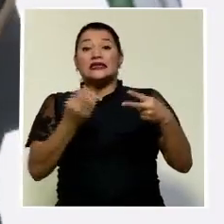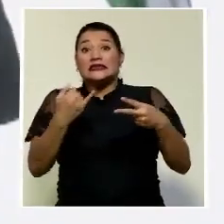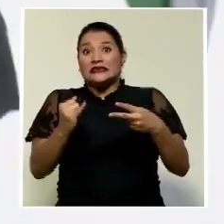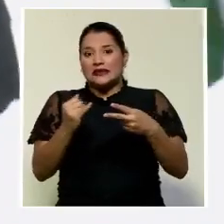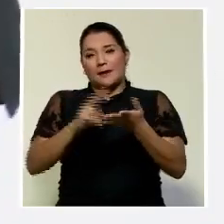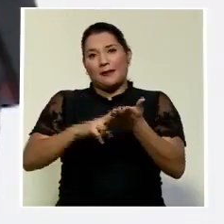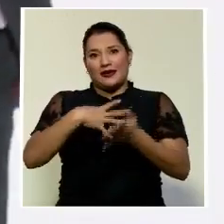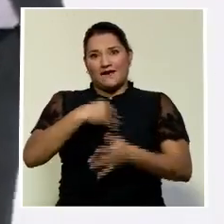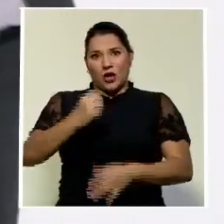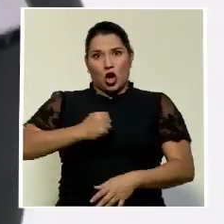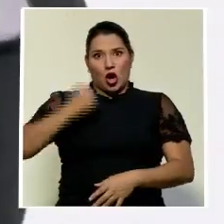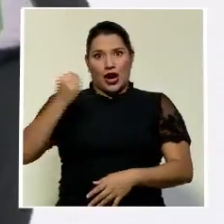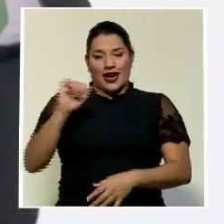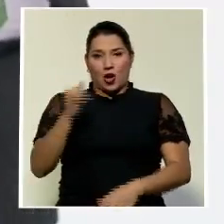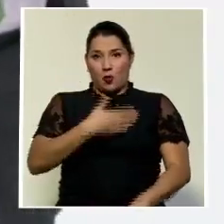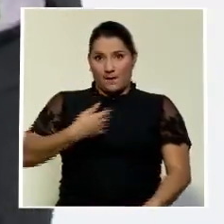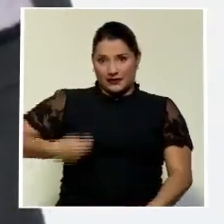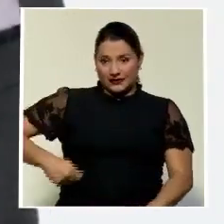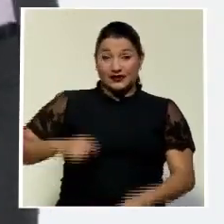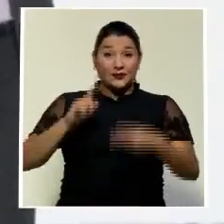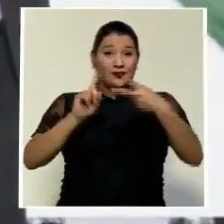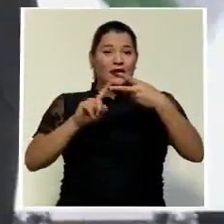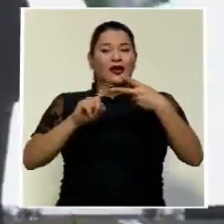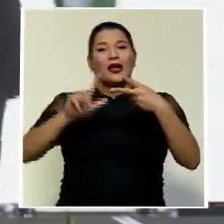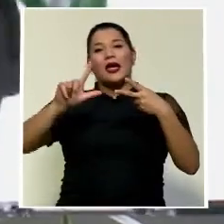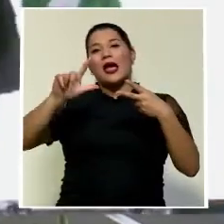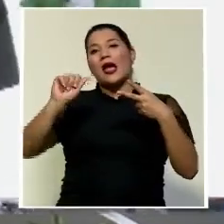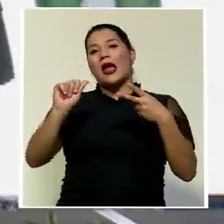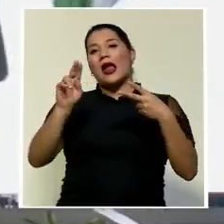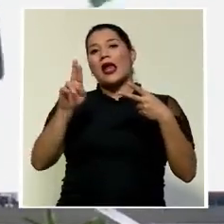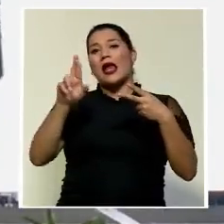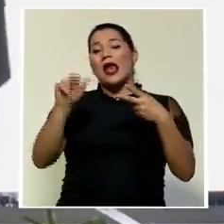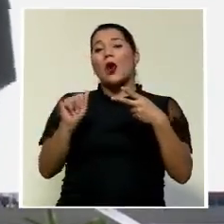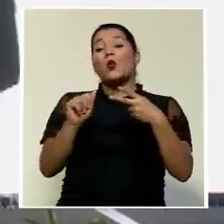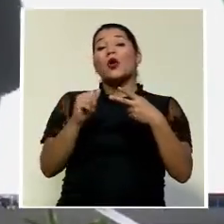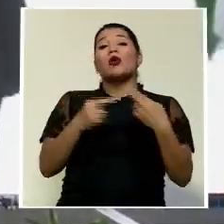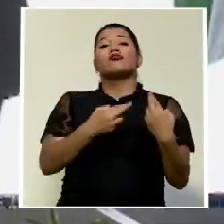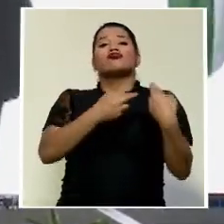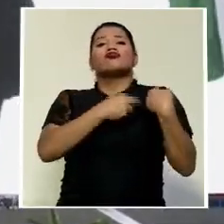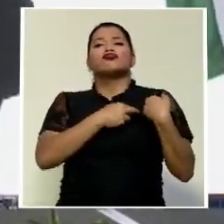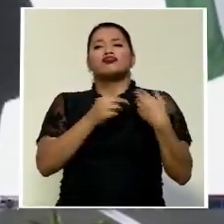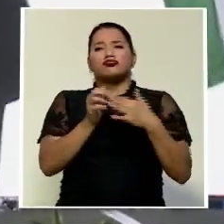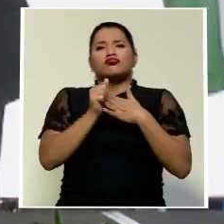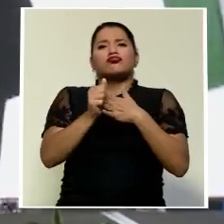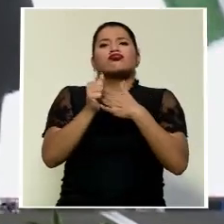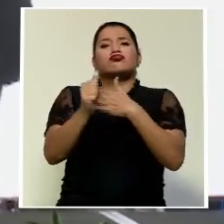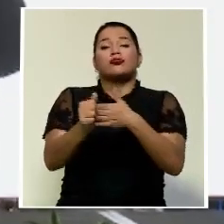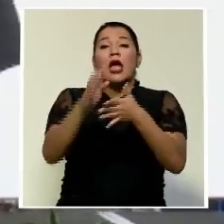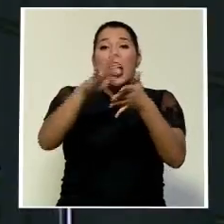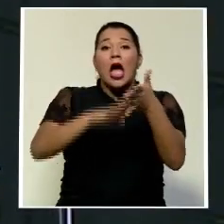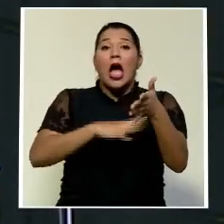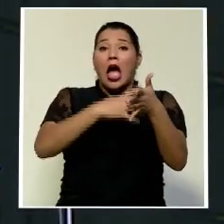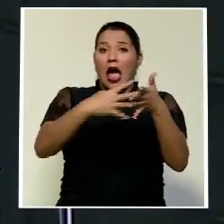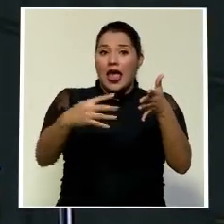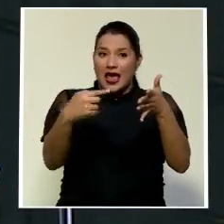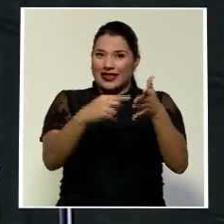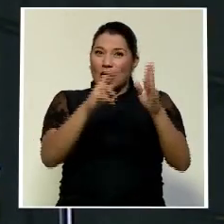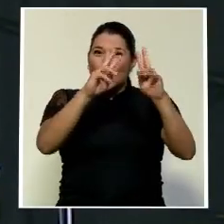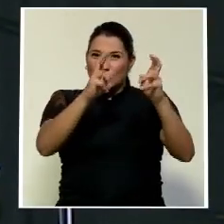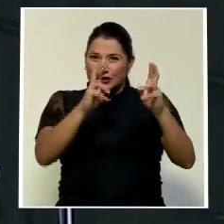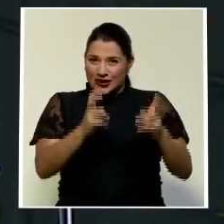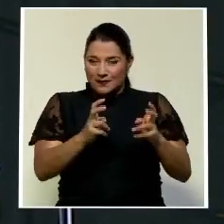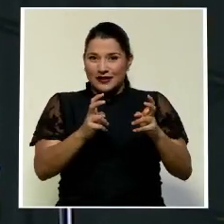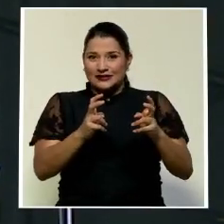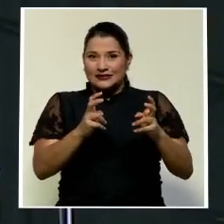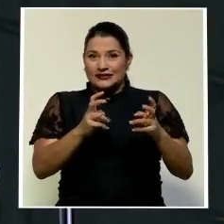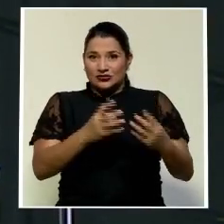elecciones. Laura liderará la agenda del gobierno en defensa de los derechos